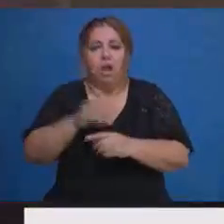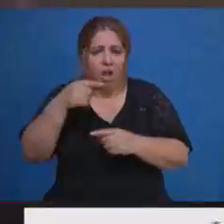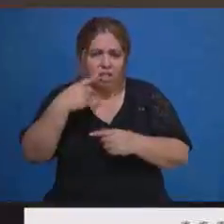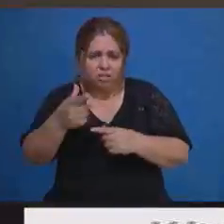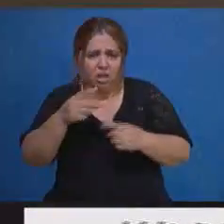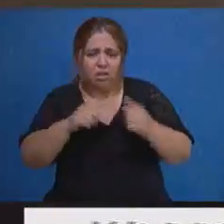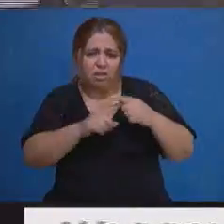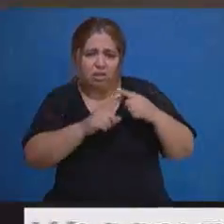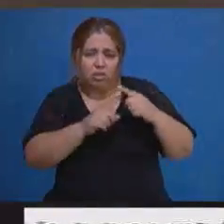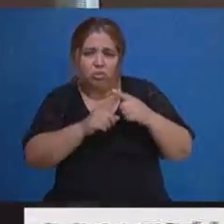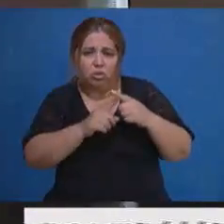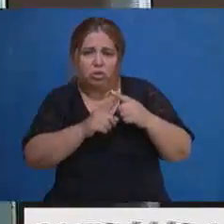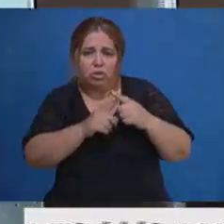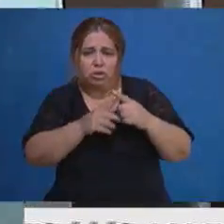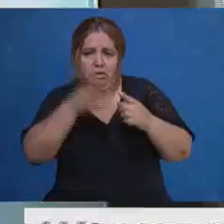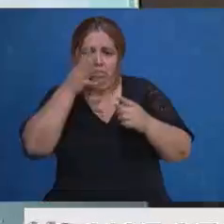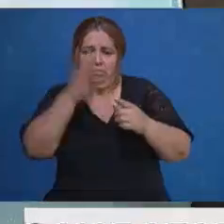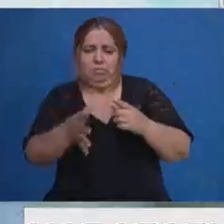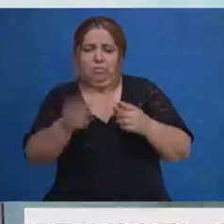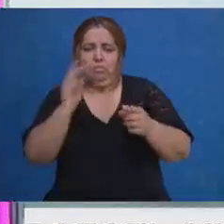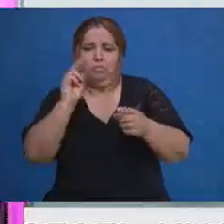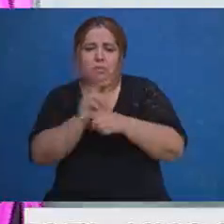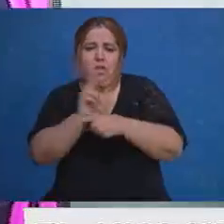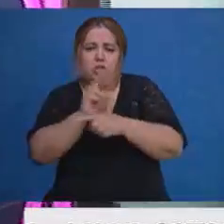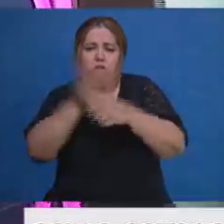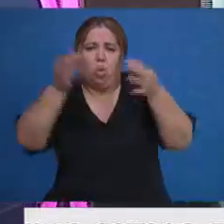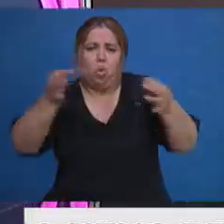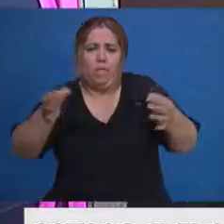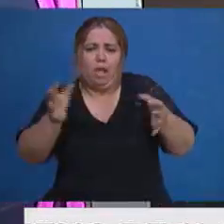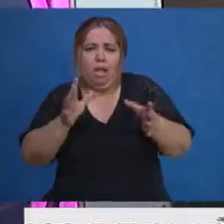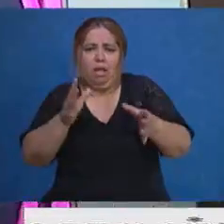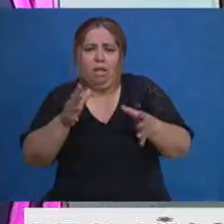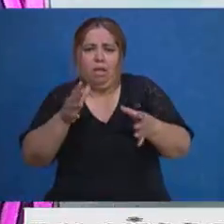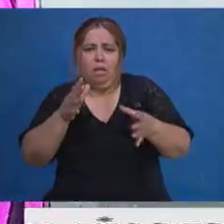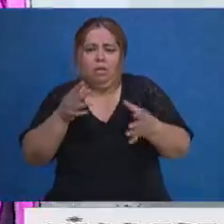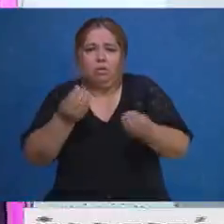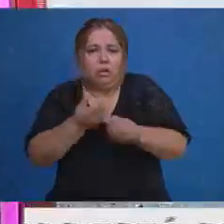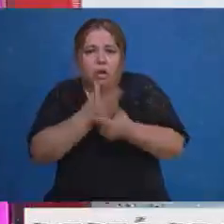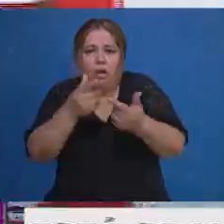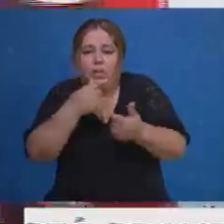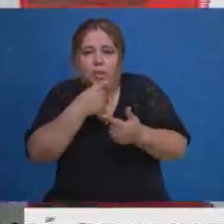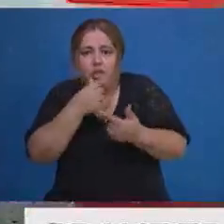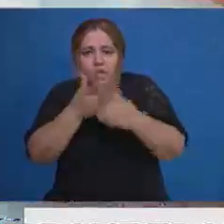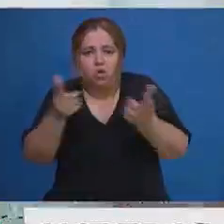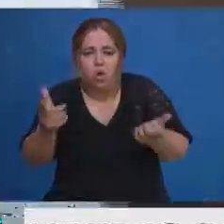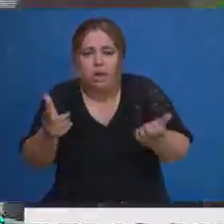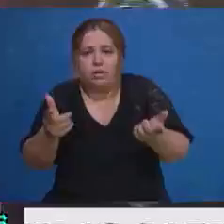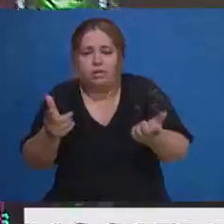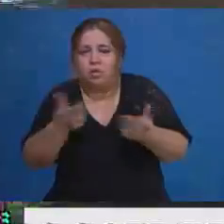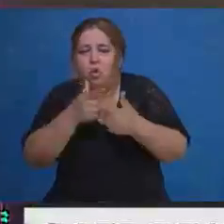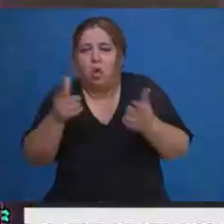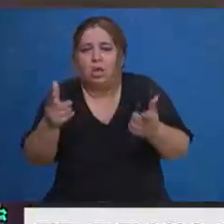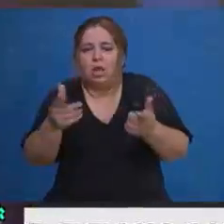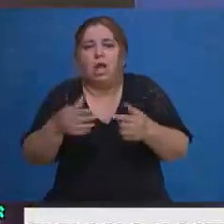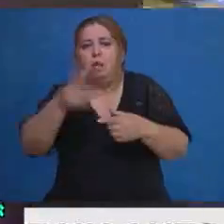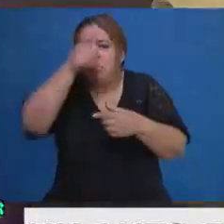de máxima seguridad. Eso no existe acá. No existe. Claro. Porque el SAUCE no están dadas las condiciones de seguridad, según lo que interpretan